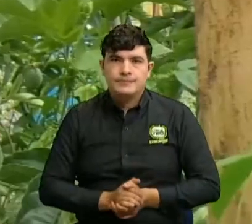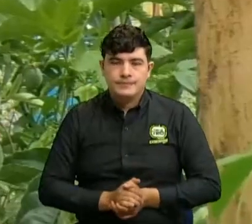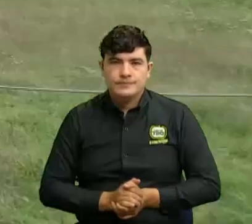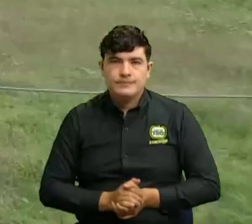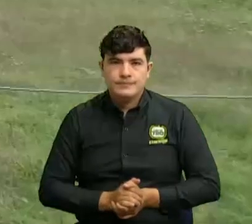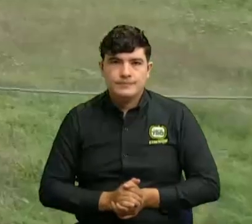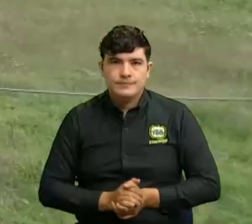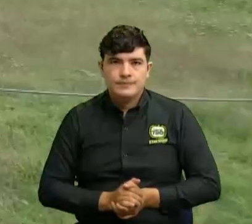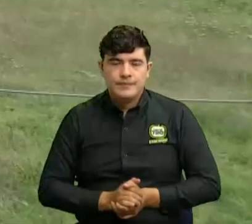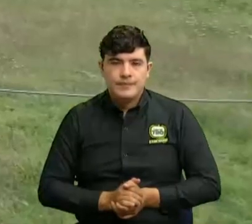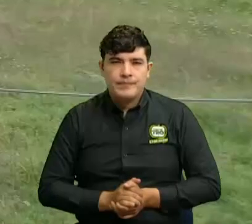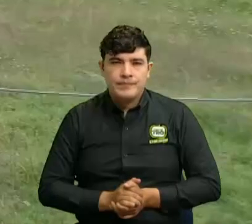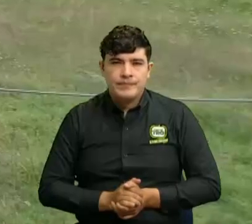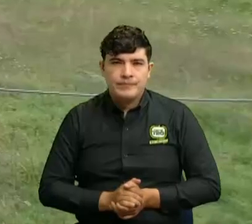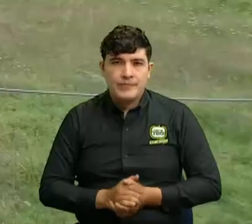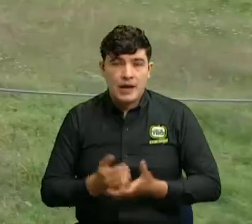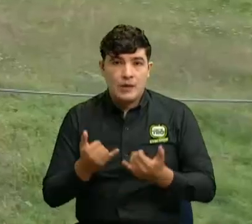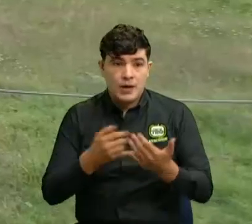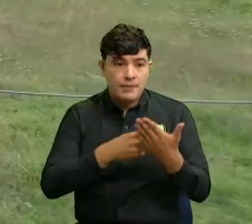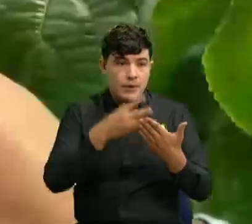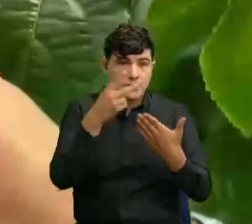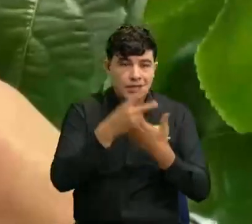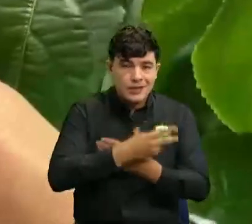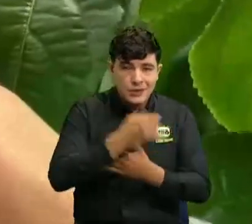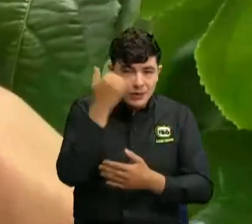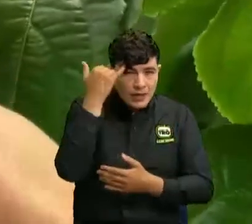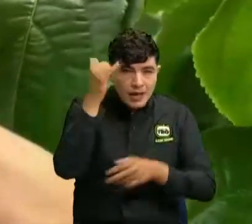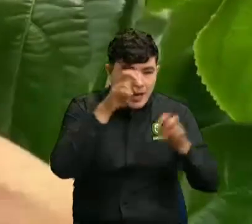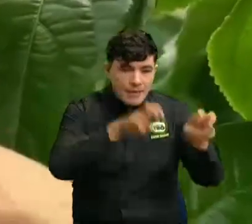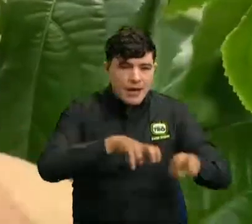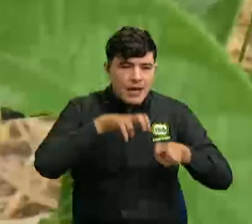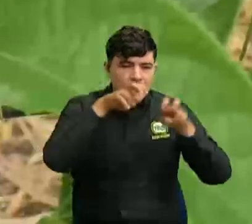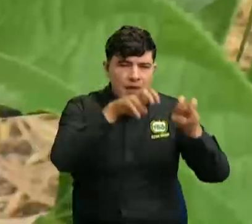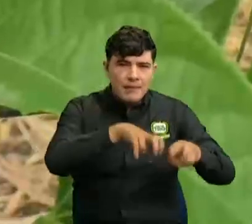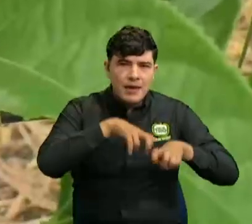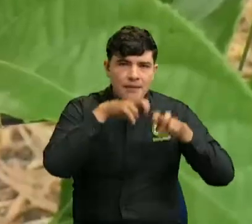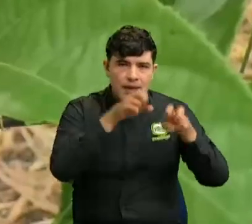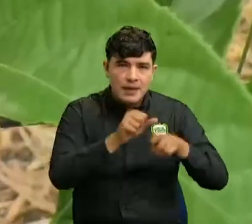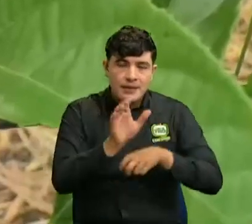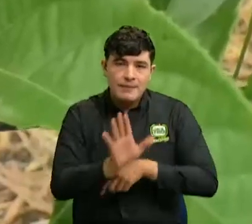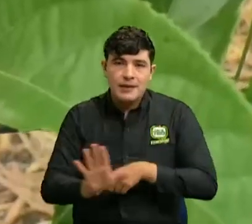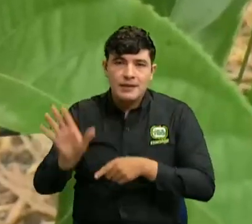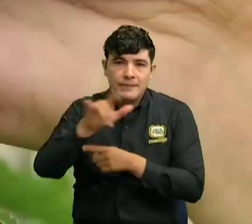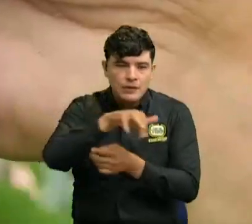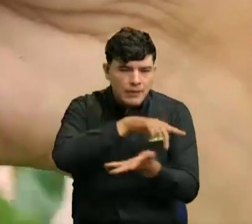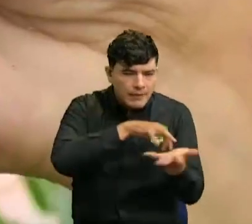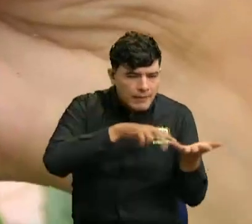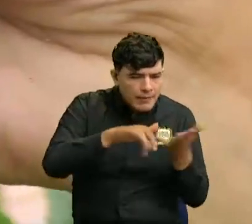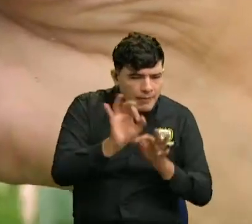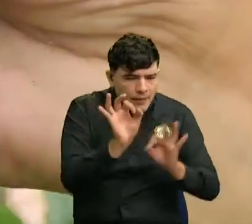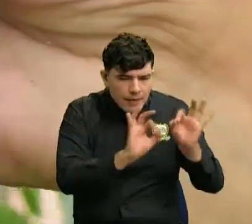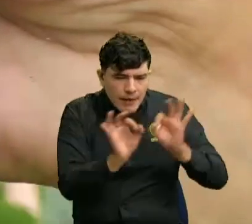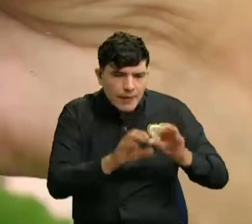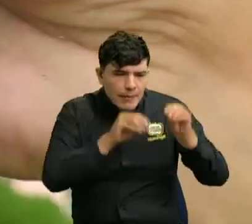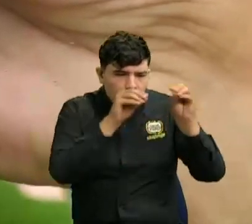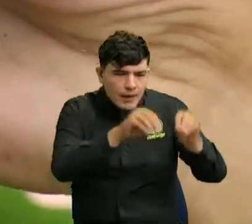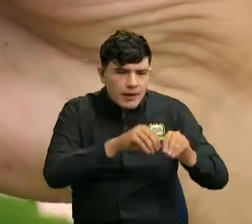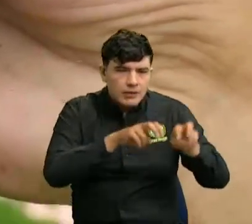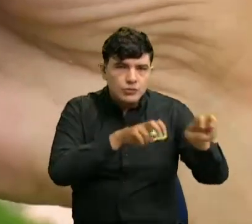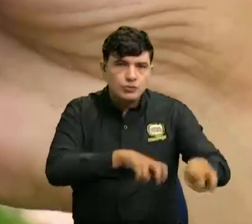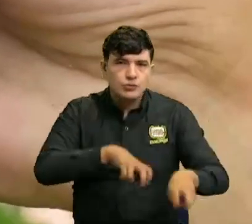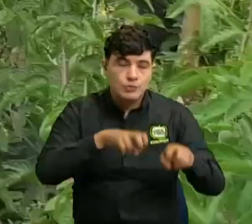abierto según los promotores del proyecto la idea es implementar los cultivos a nivel departamental teniendo en cuenta que esta es una fruta con un gran potencial